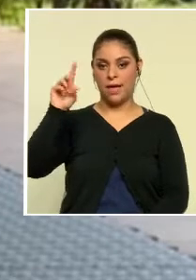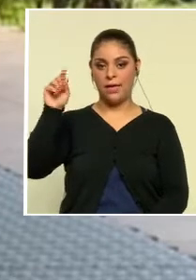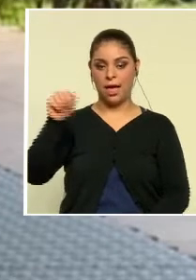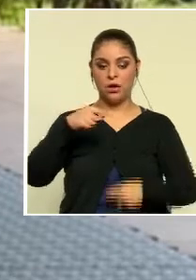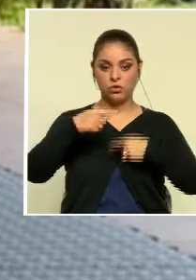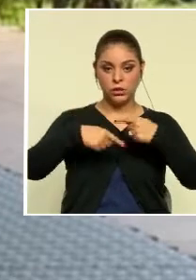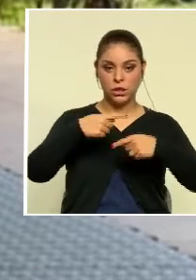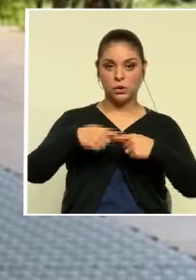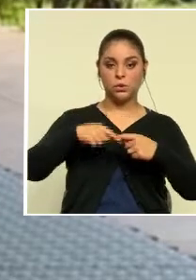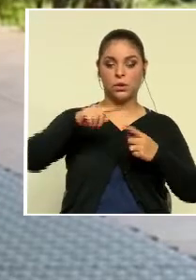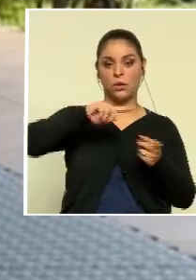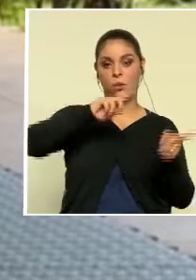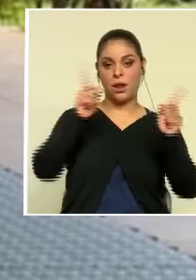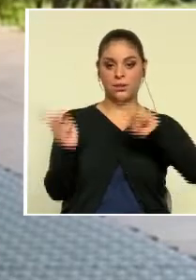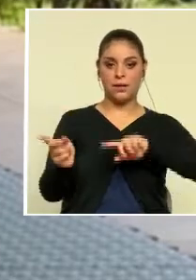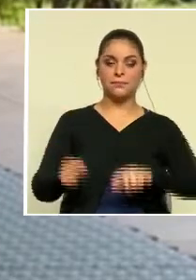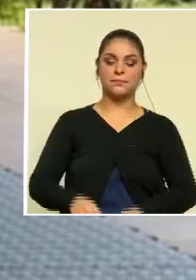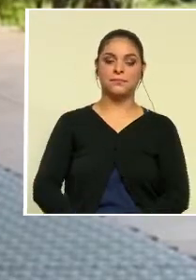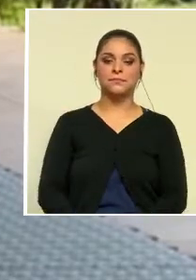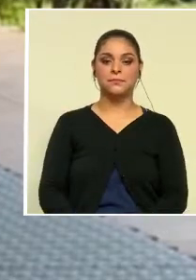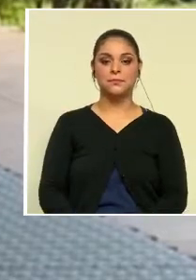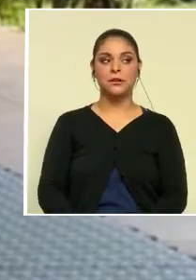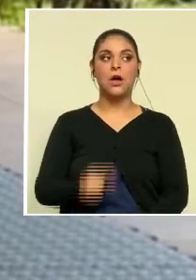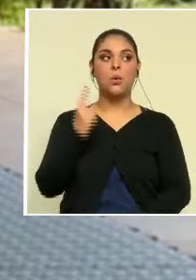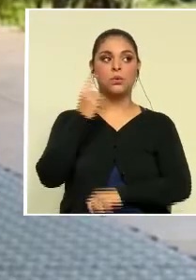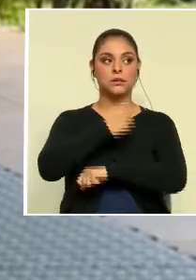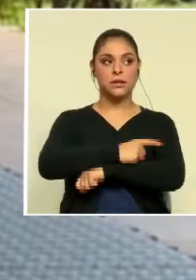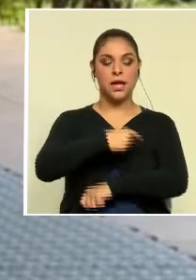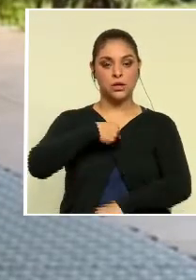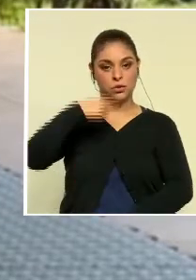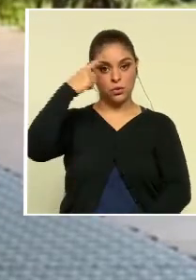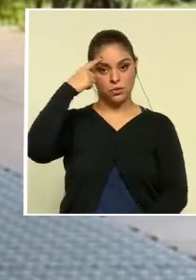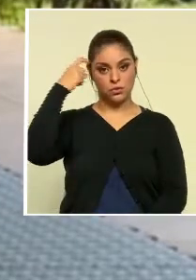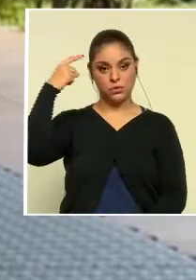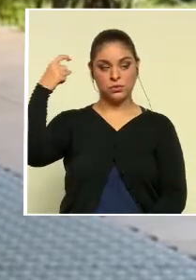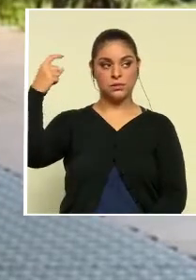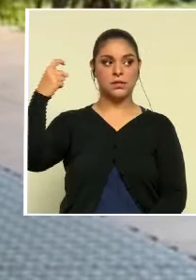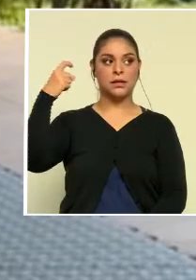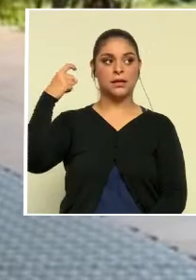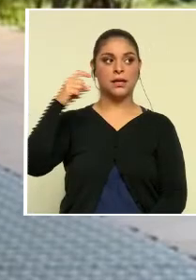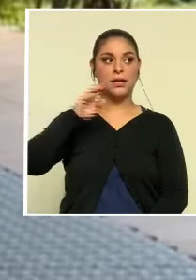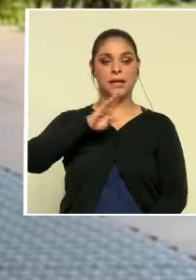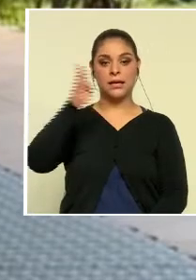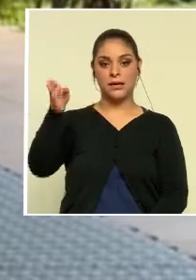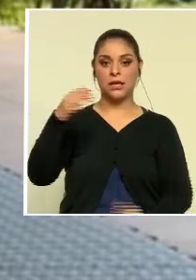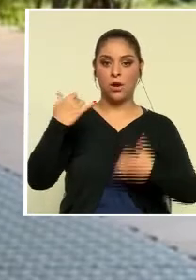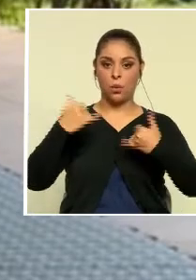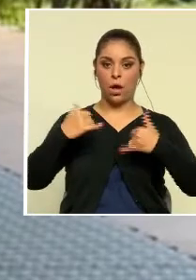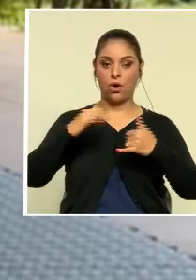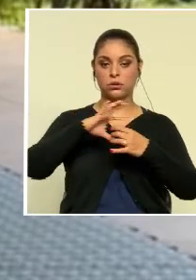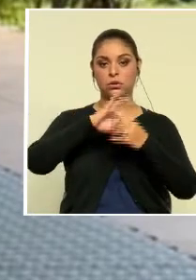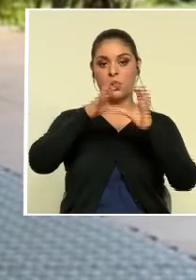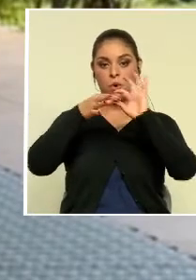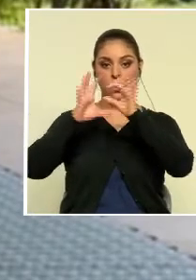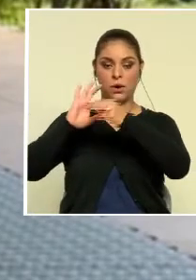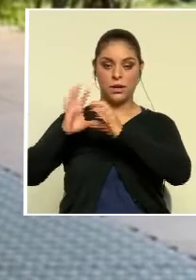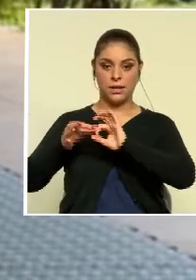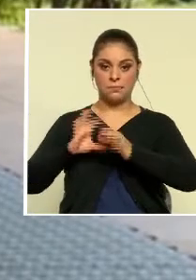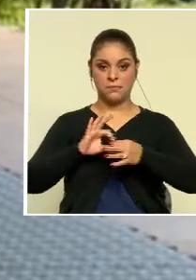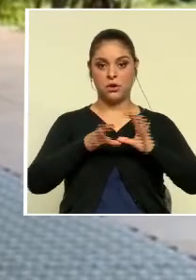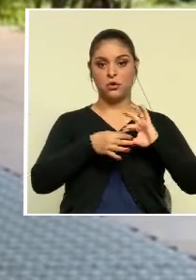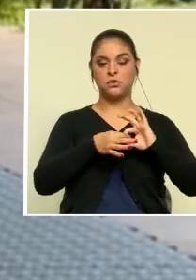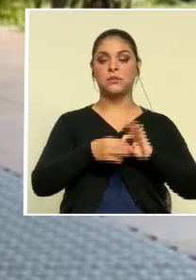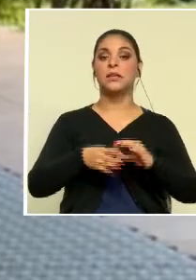la vuelta cada uno de ellos y mira los juegos olímpicos y